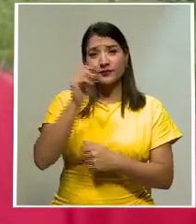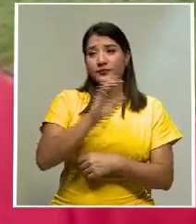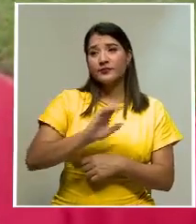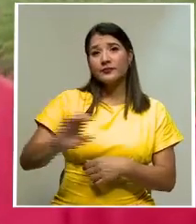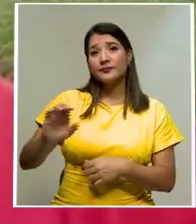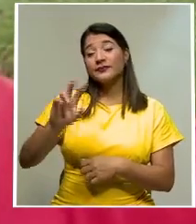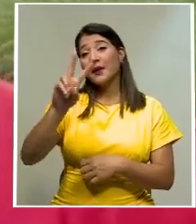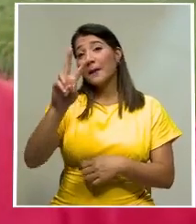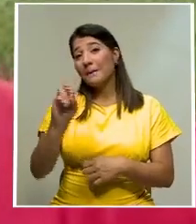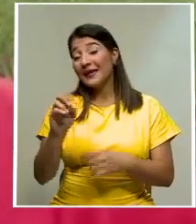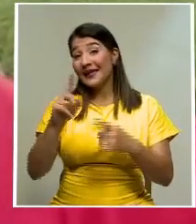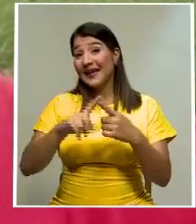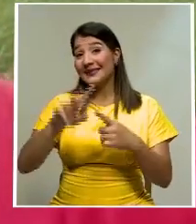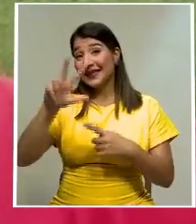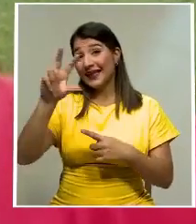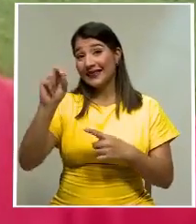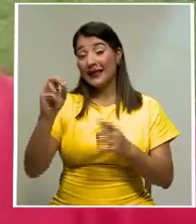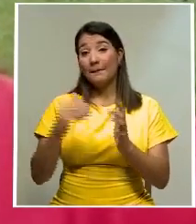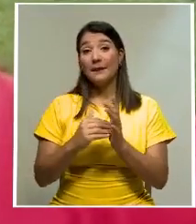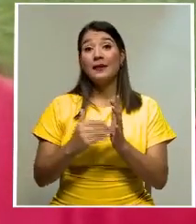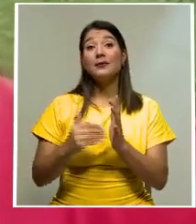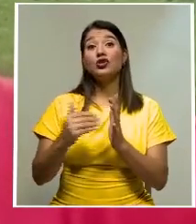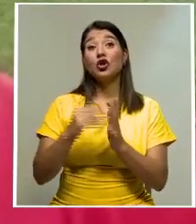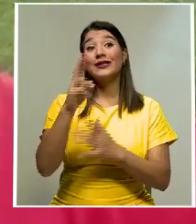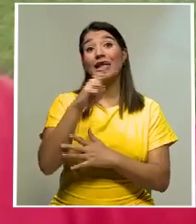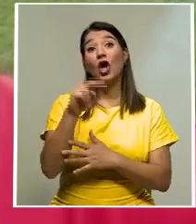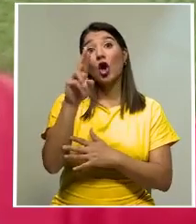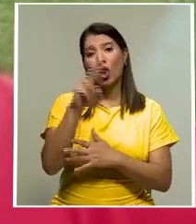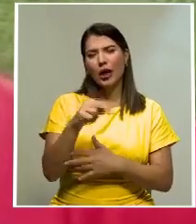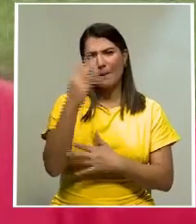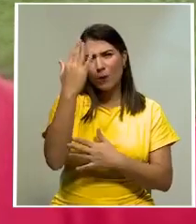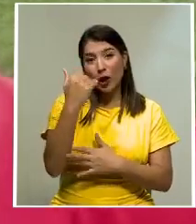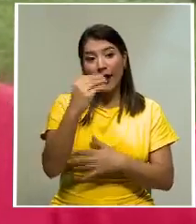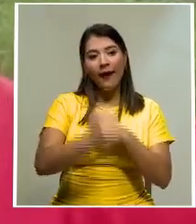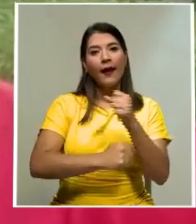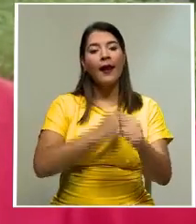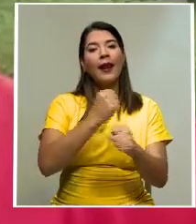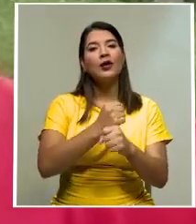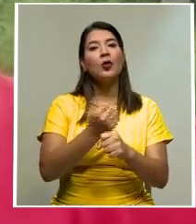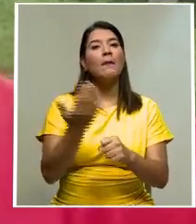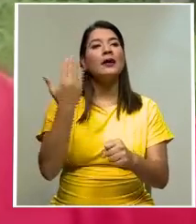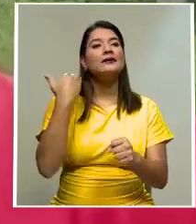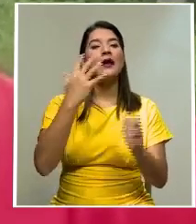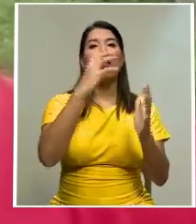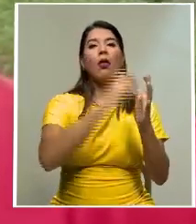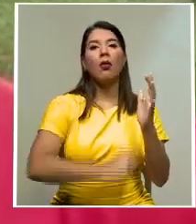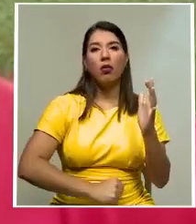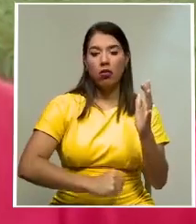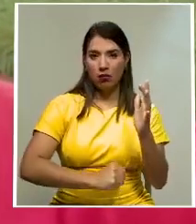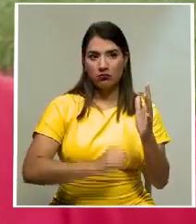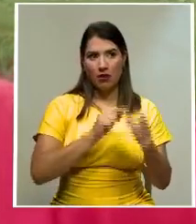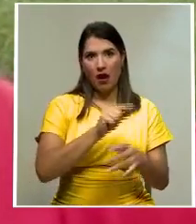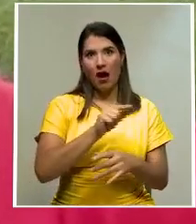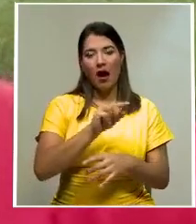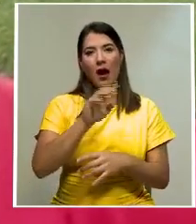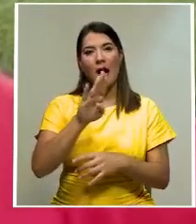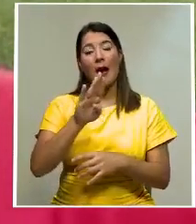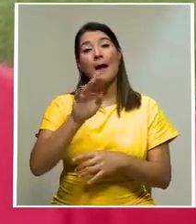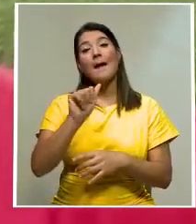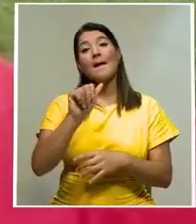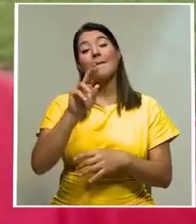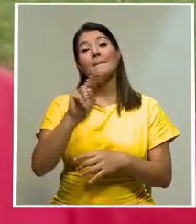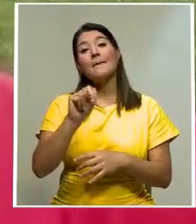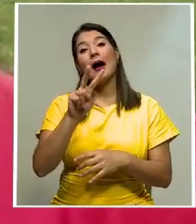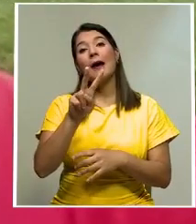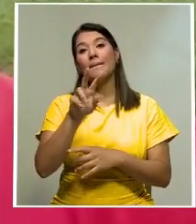30 mil millones de colones que el año pasado los recortó al Bambi. Y lo otro muy importante es, vamos a plantear sacar al FOSUBI del Bambi